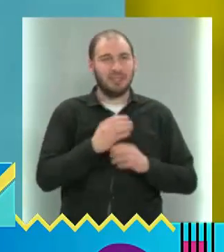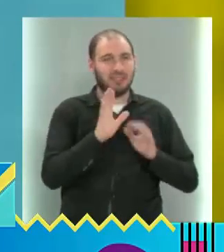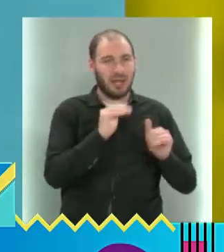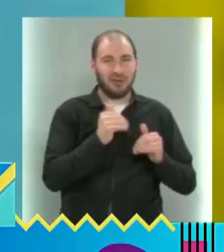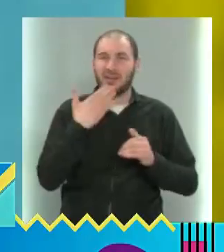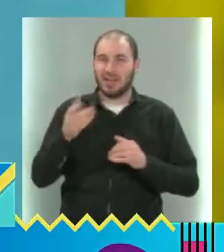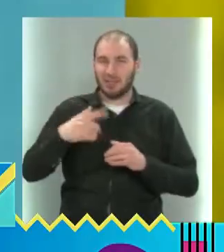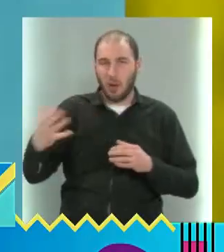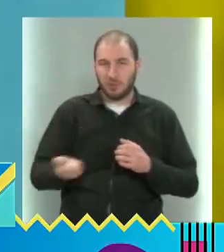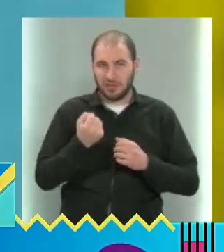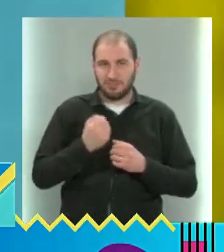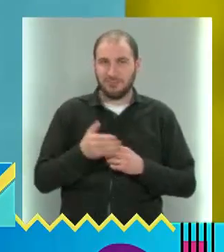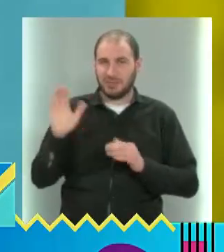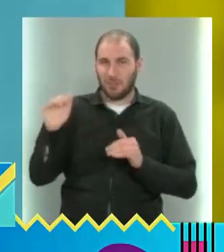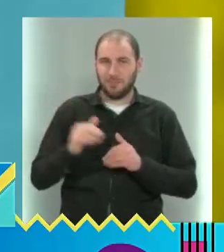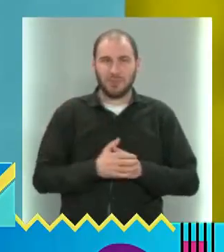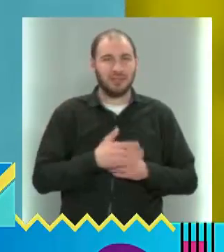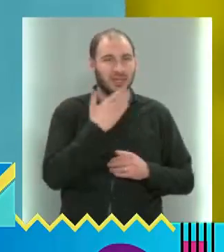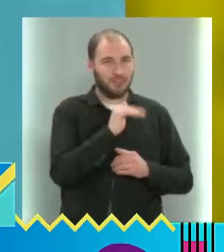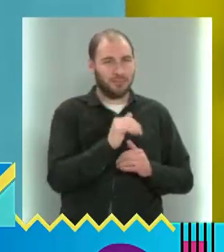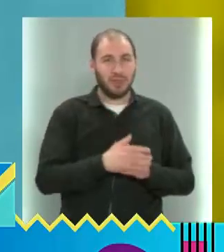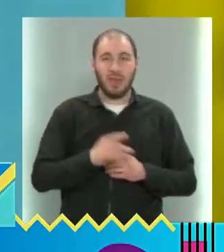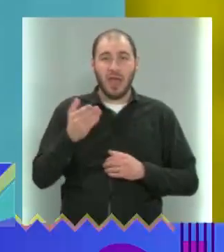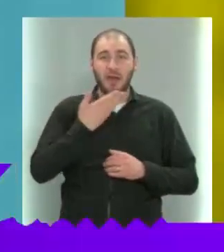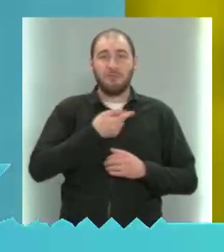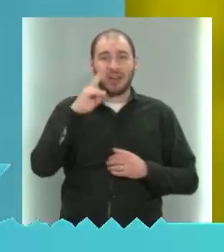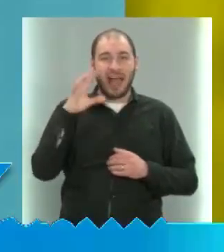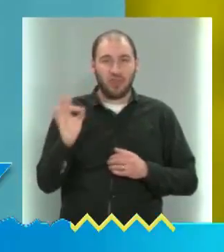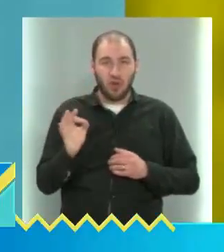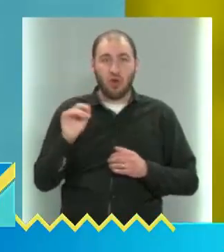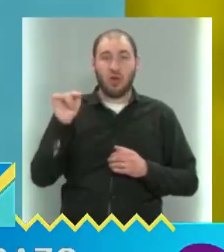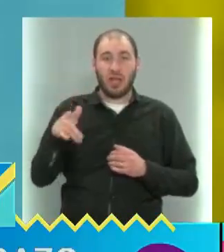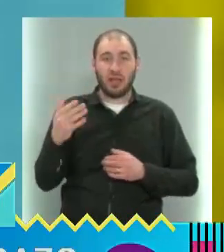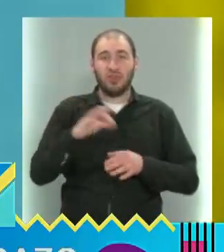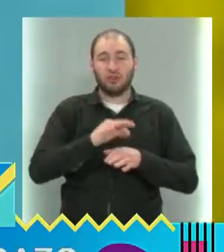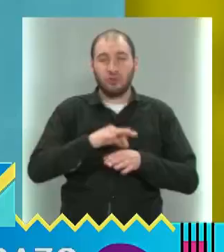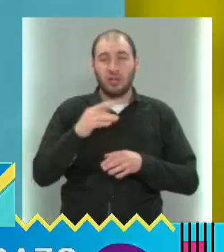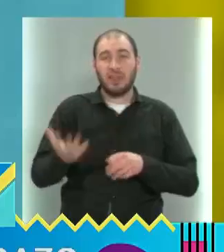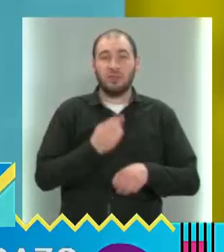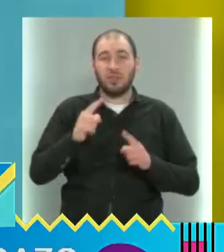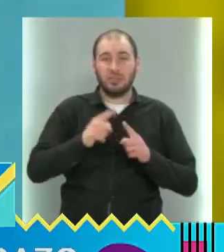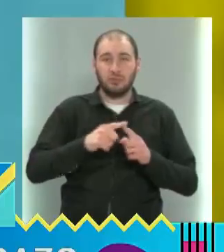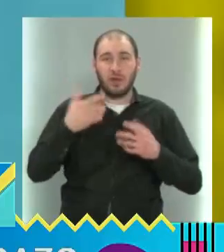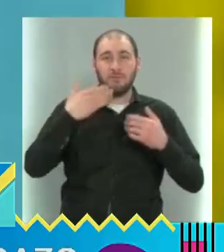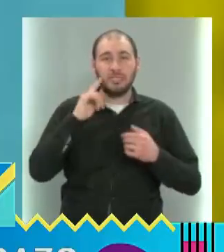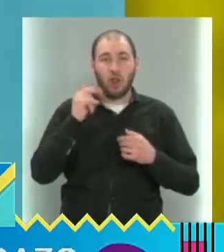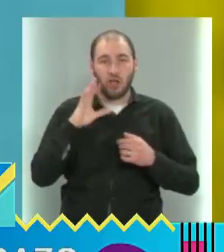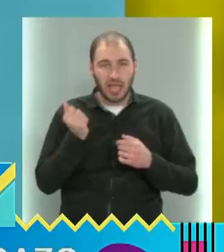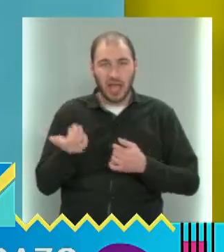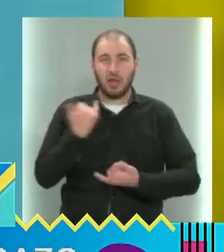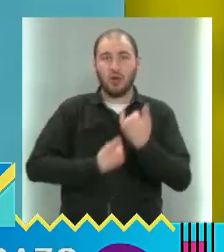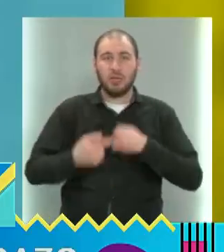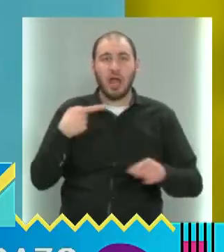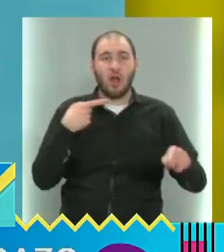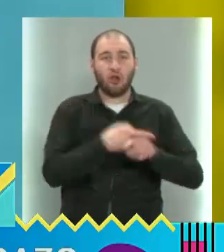luego. Muchísimas gracias por la oportunidad. Hasta luego. Hasta luego. Bien, Fernando Sarabí, entonces, doctor en Medicina, director del Instituto de Fisiología, se ha expresado